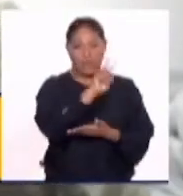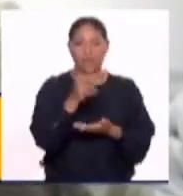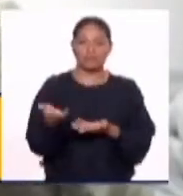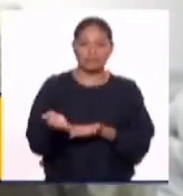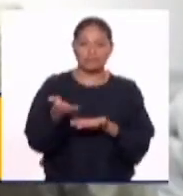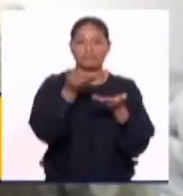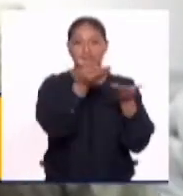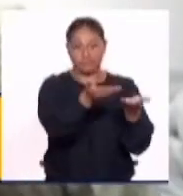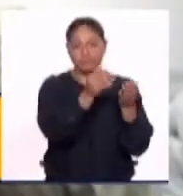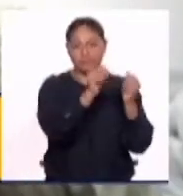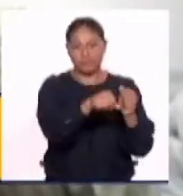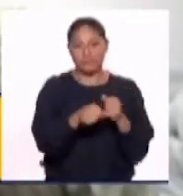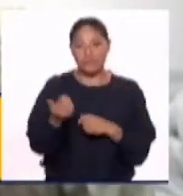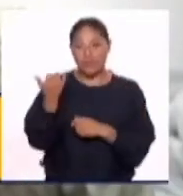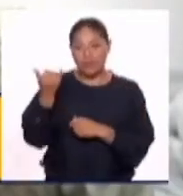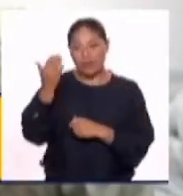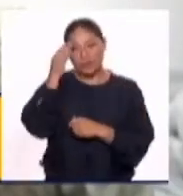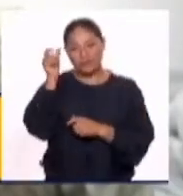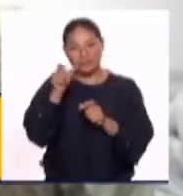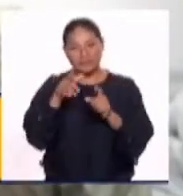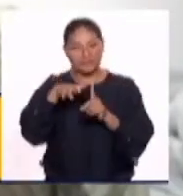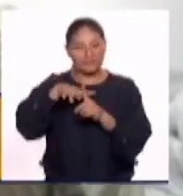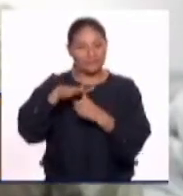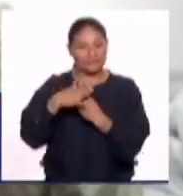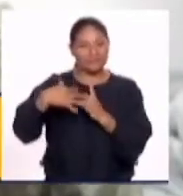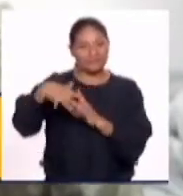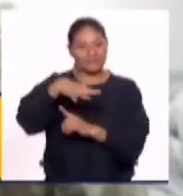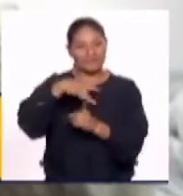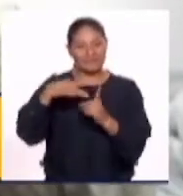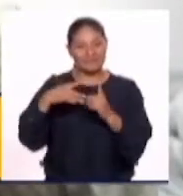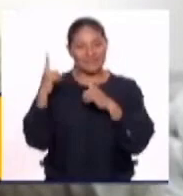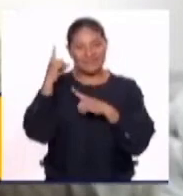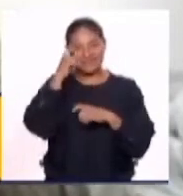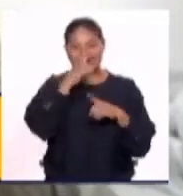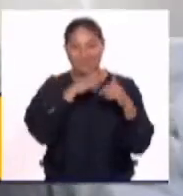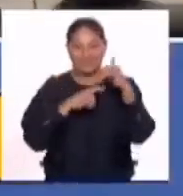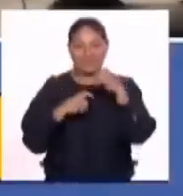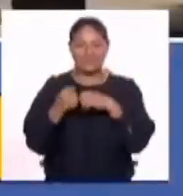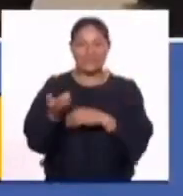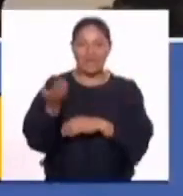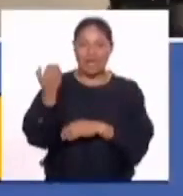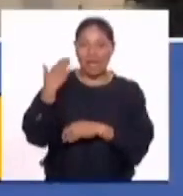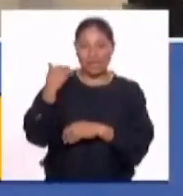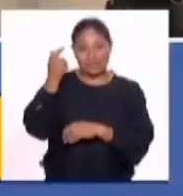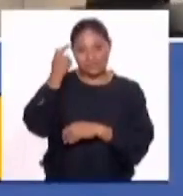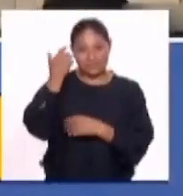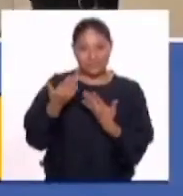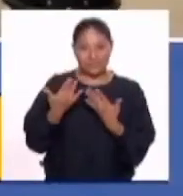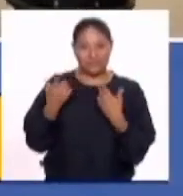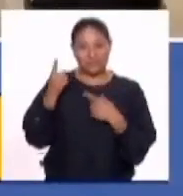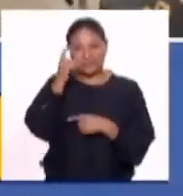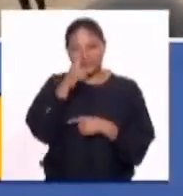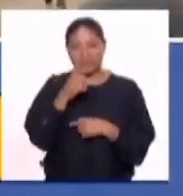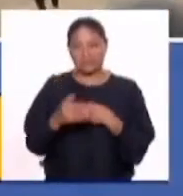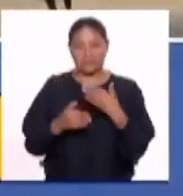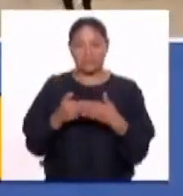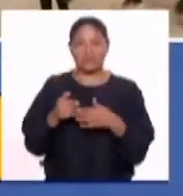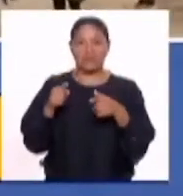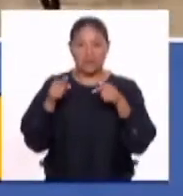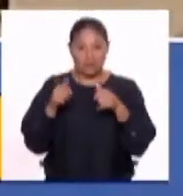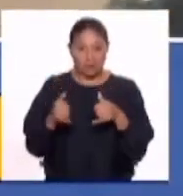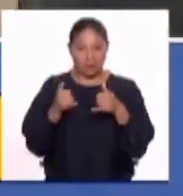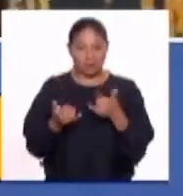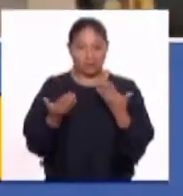durante... me refiero a las diversas declaraciones que hubo durante el reciente fin de semana, decirte que hay que hacer un